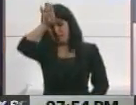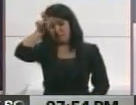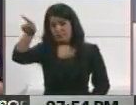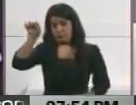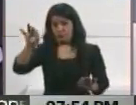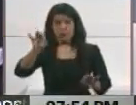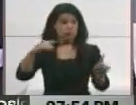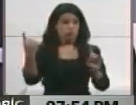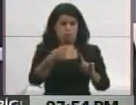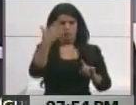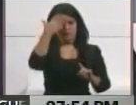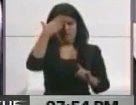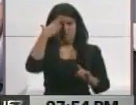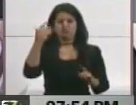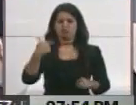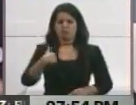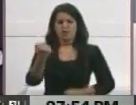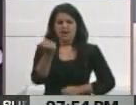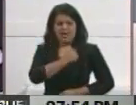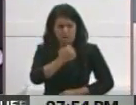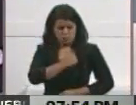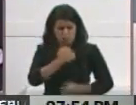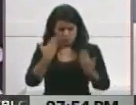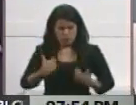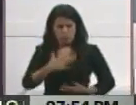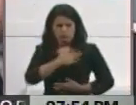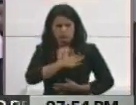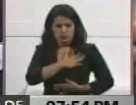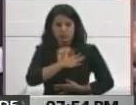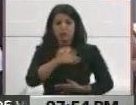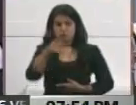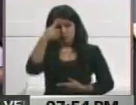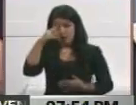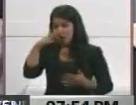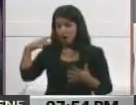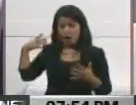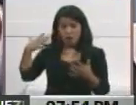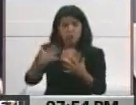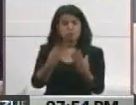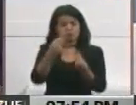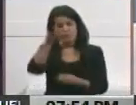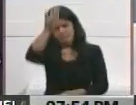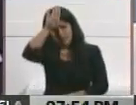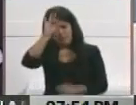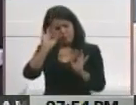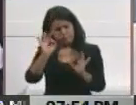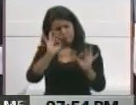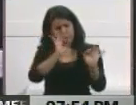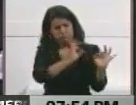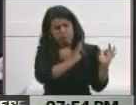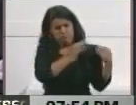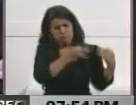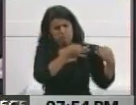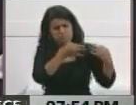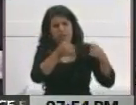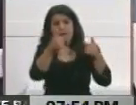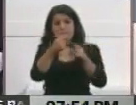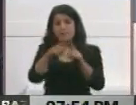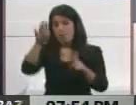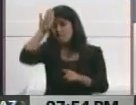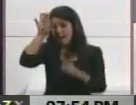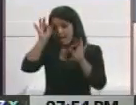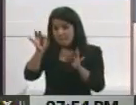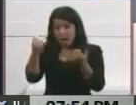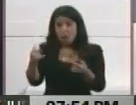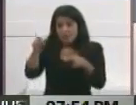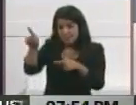extraordinarios yo soy católico que ha tenido la Iglesia Católica por supuesto ha tenido varios papas pero este es un Papa verdaderamente muy